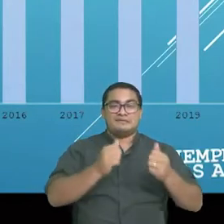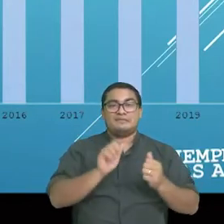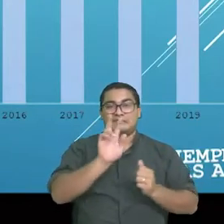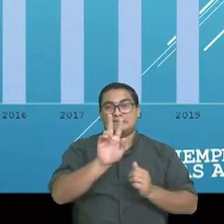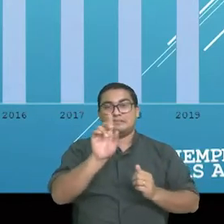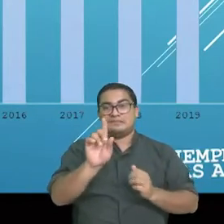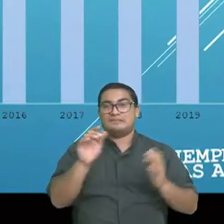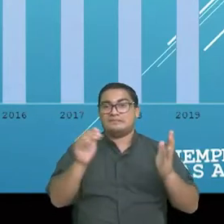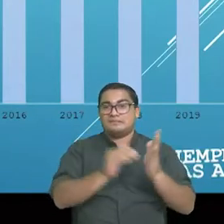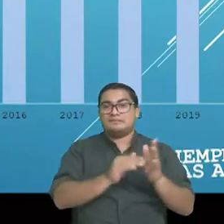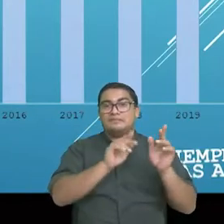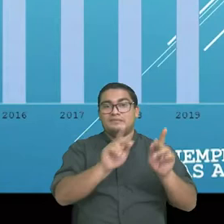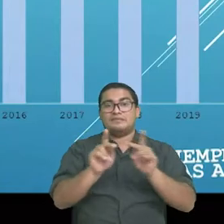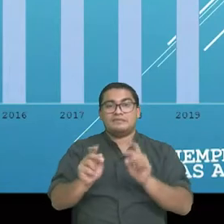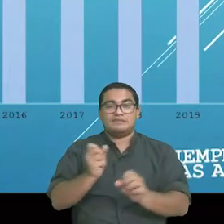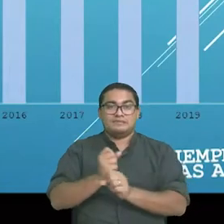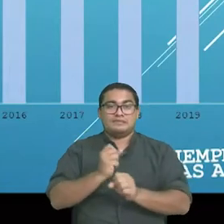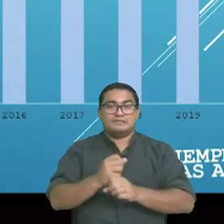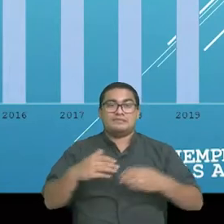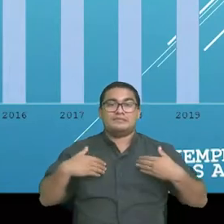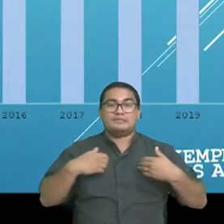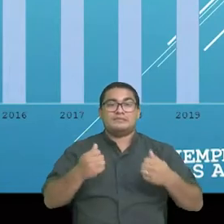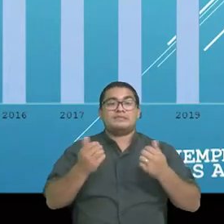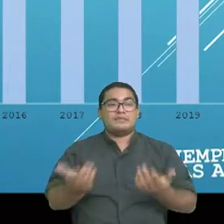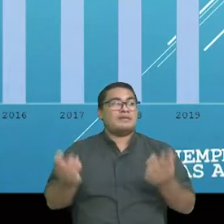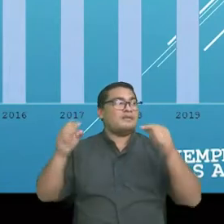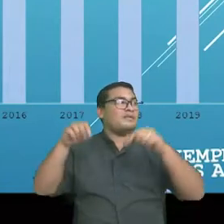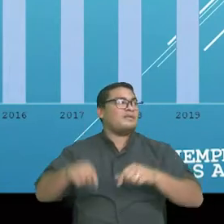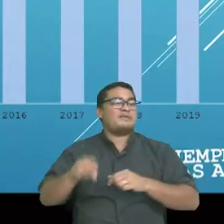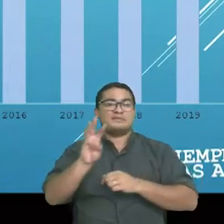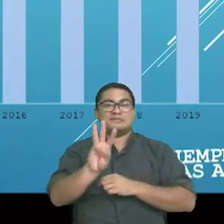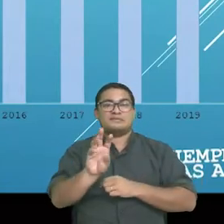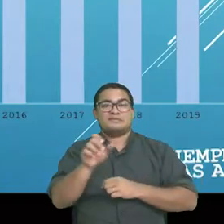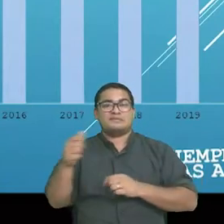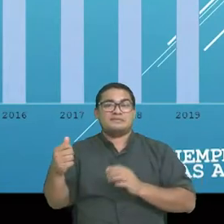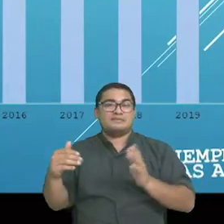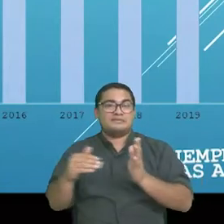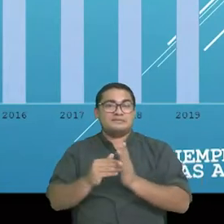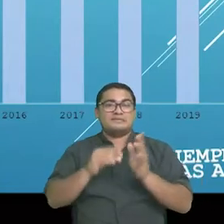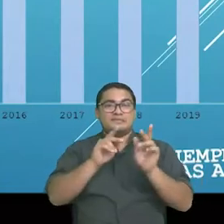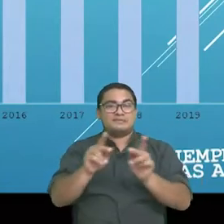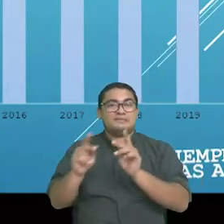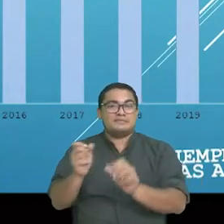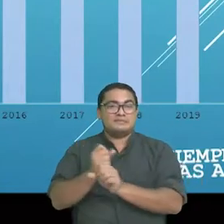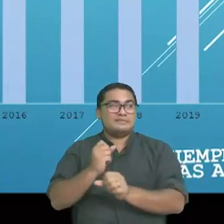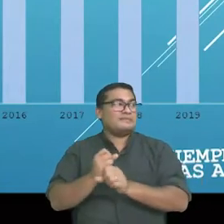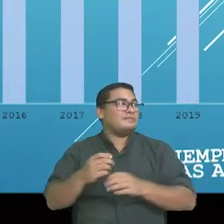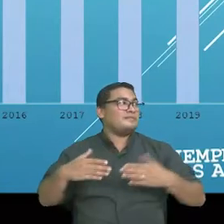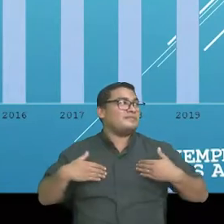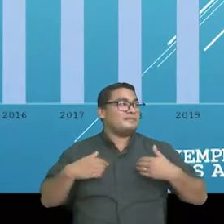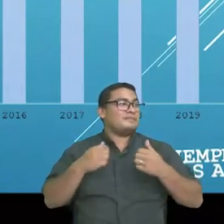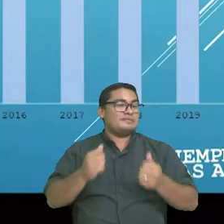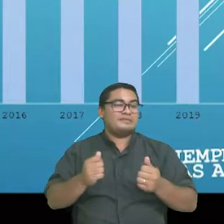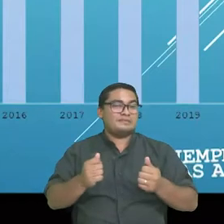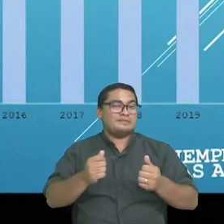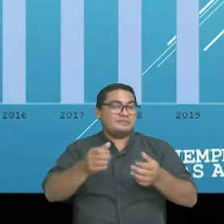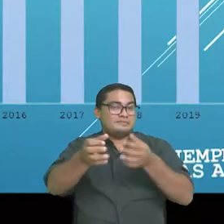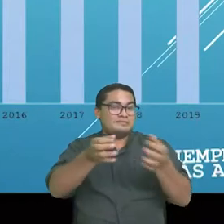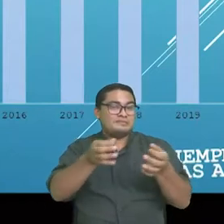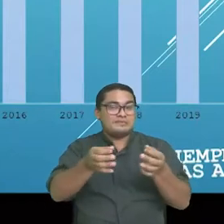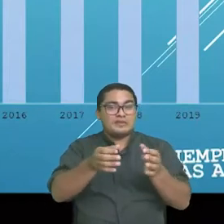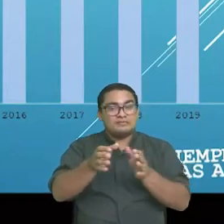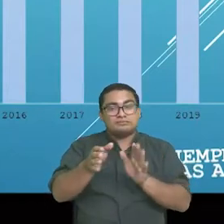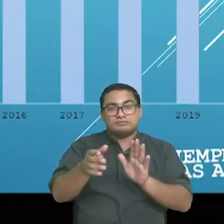de la salud. Y hoy los tenemos en 36.000 trabajadores de la salud, a los cuales quiero aprovechar solo un par de segundos